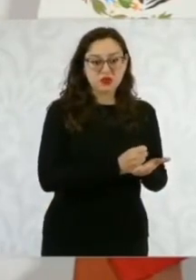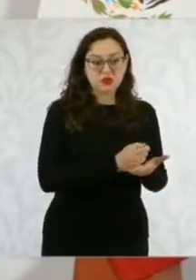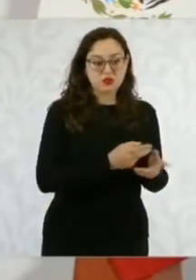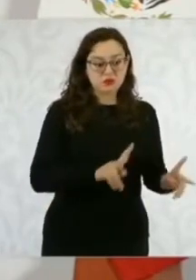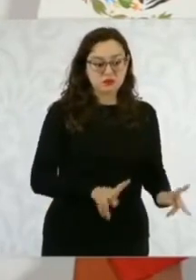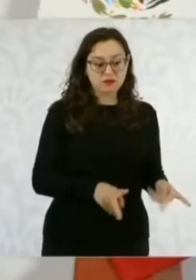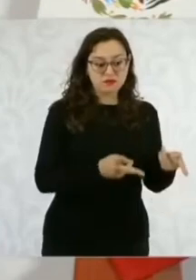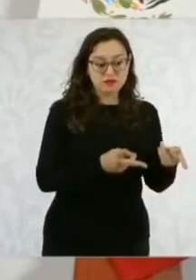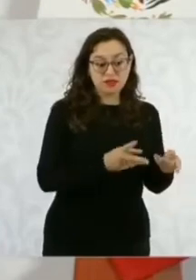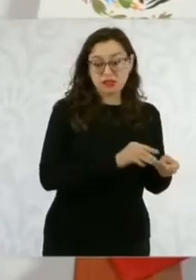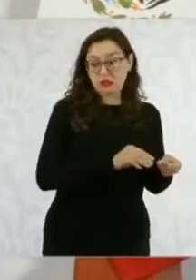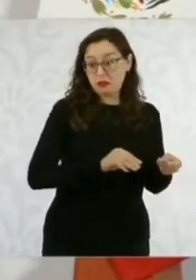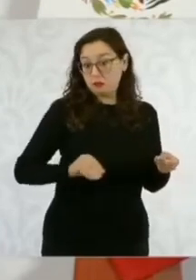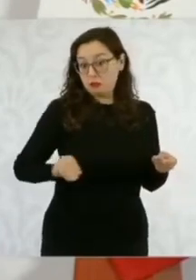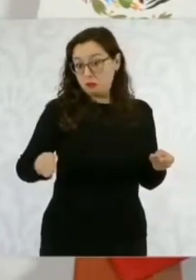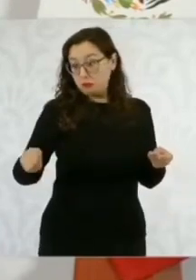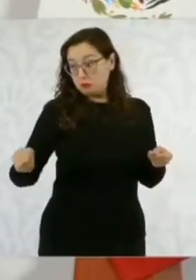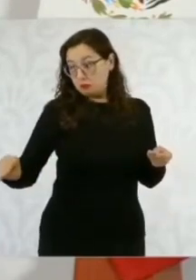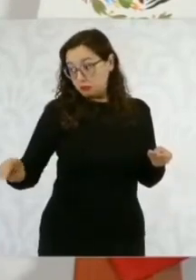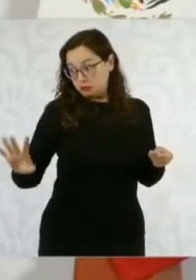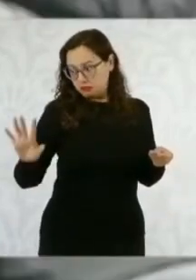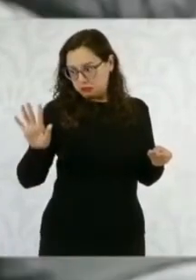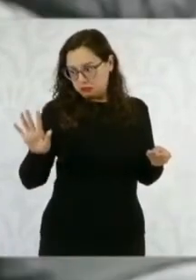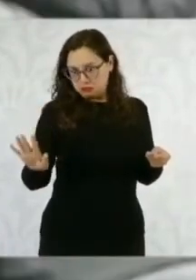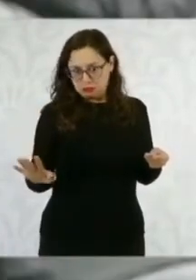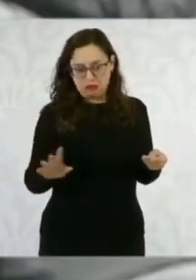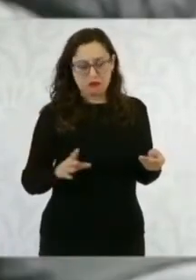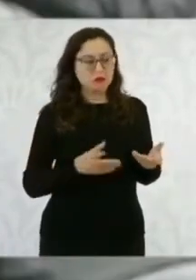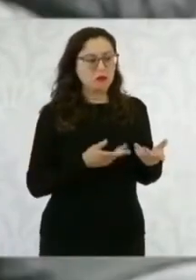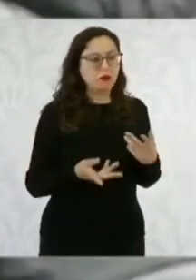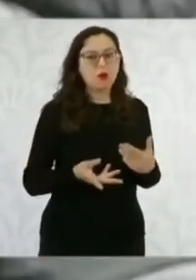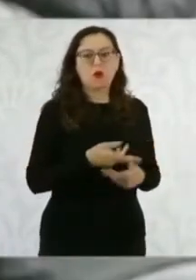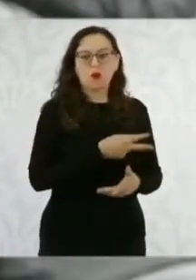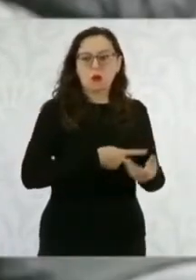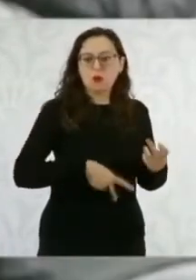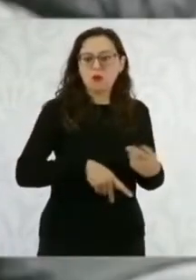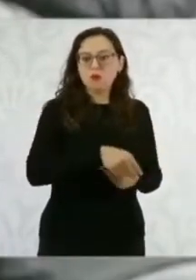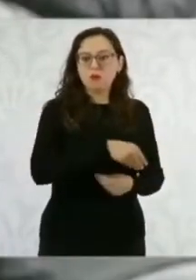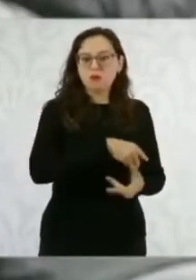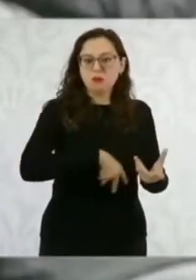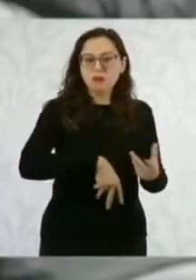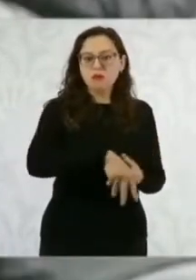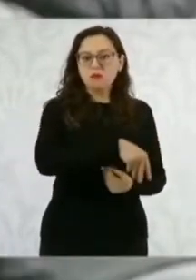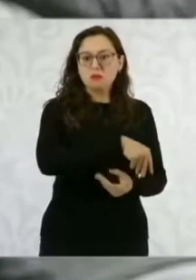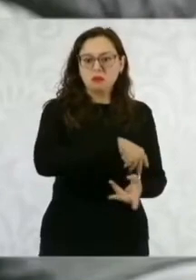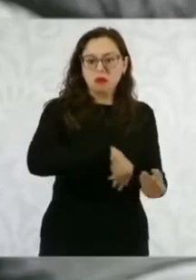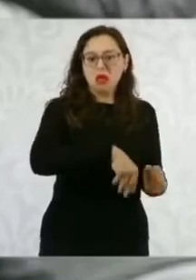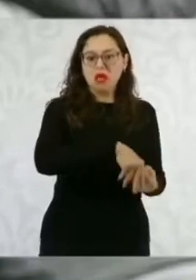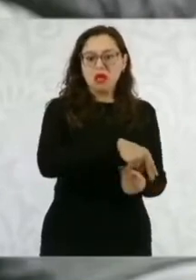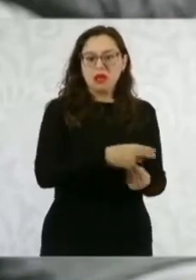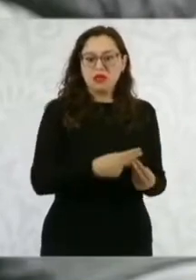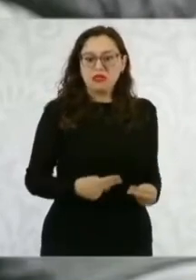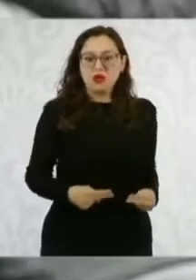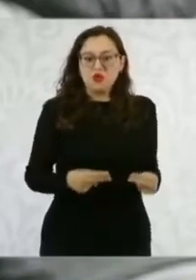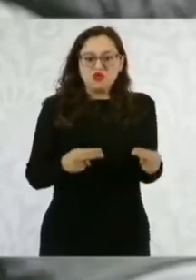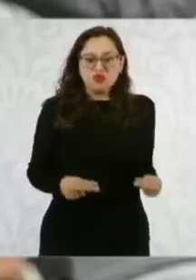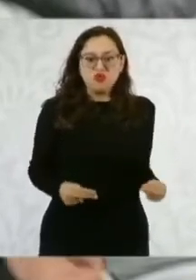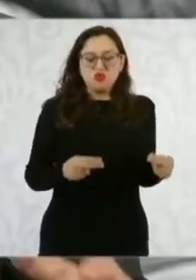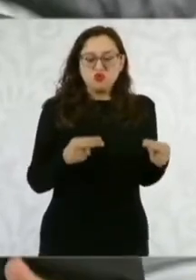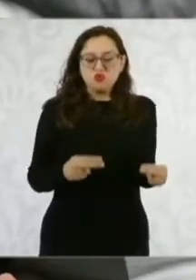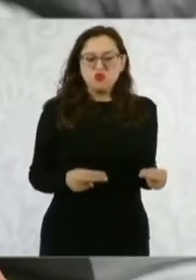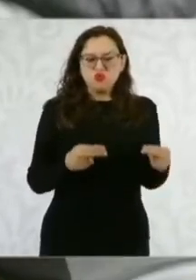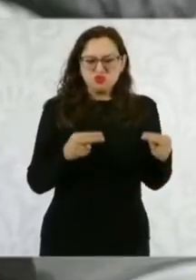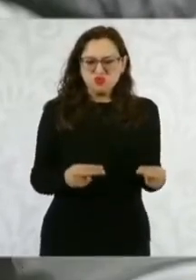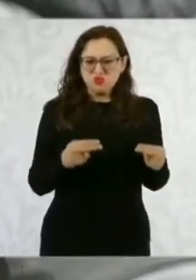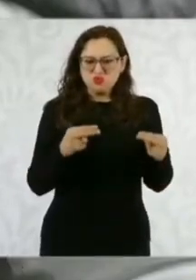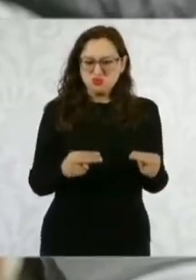dinero al trabajador menos su 40% correspondiente y como esto es más múltiple, se